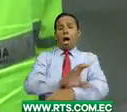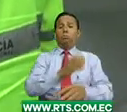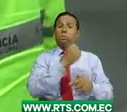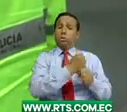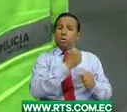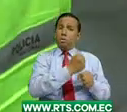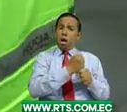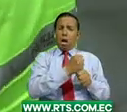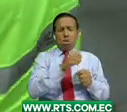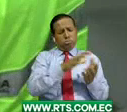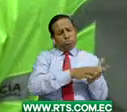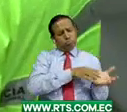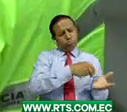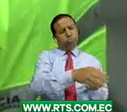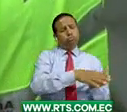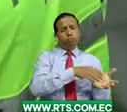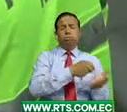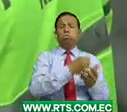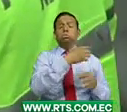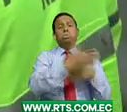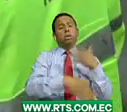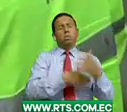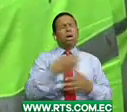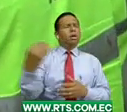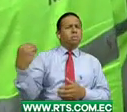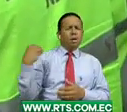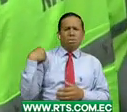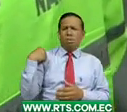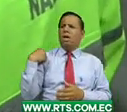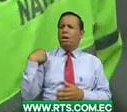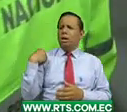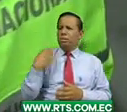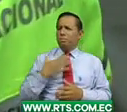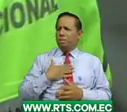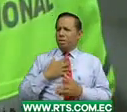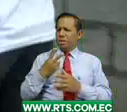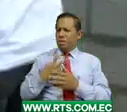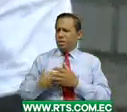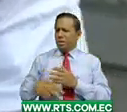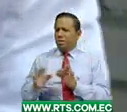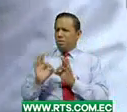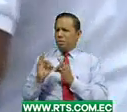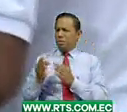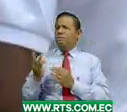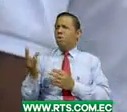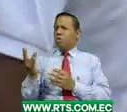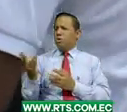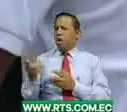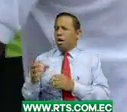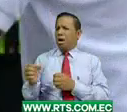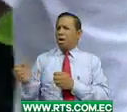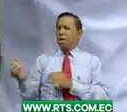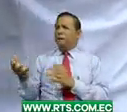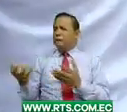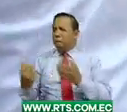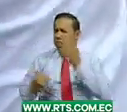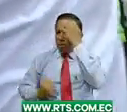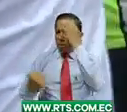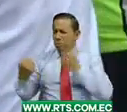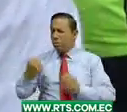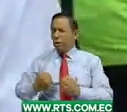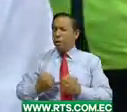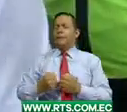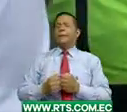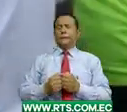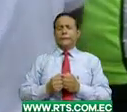y le hacen un comunicado que han tenido un accidente de la esposa y el hijo. Escenas de dolor se